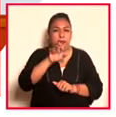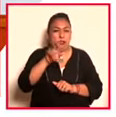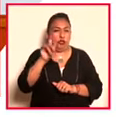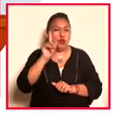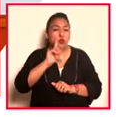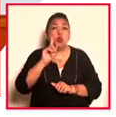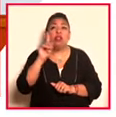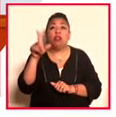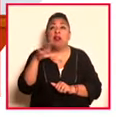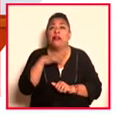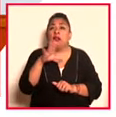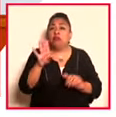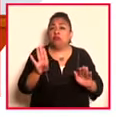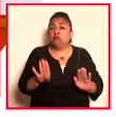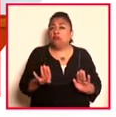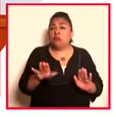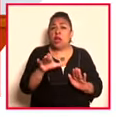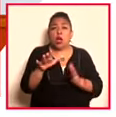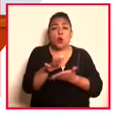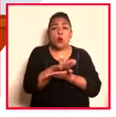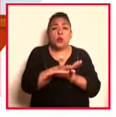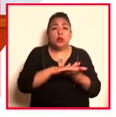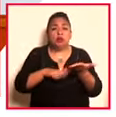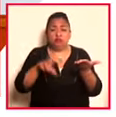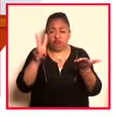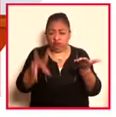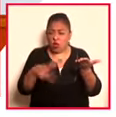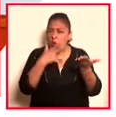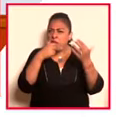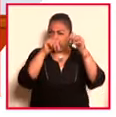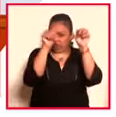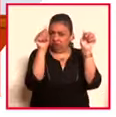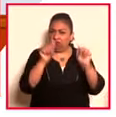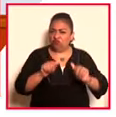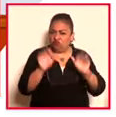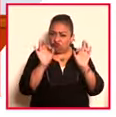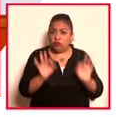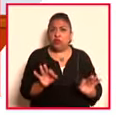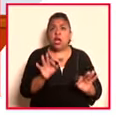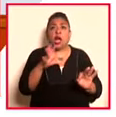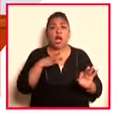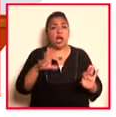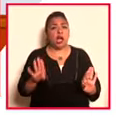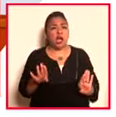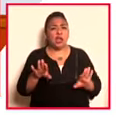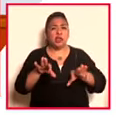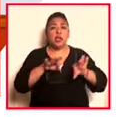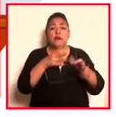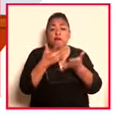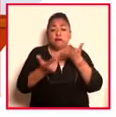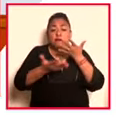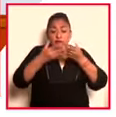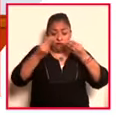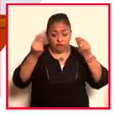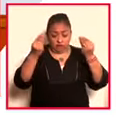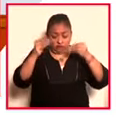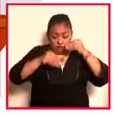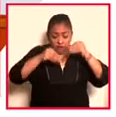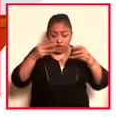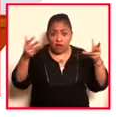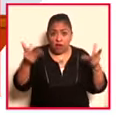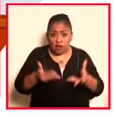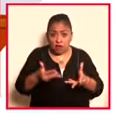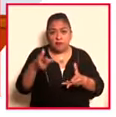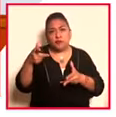esa calidad de la humildad del verdadero artista con características de trabajo artesanal. Y bueno, su obra con